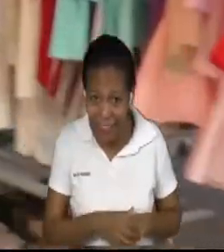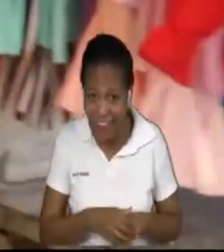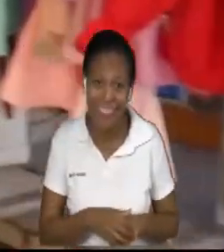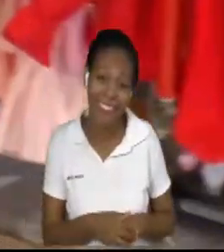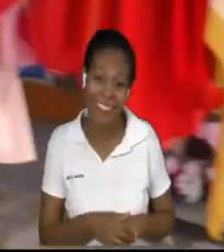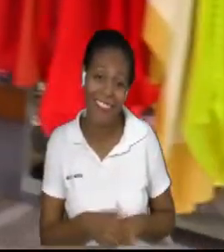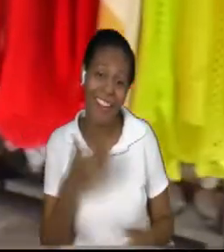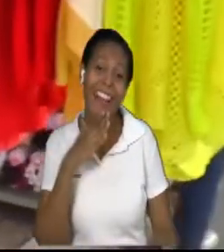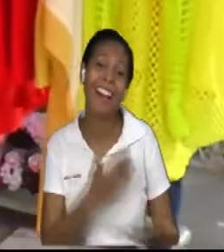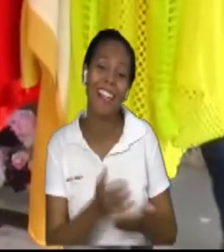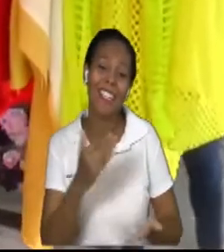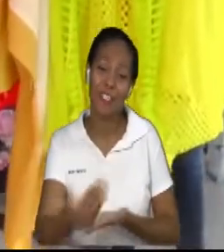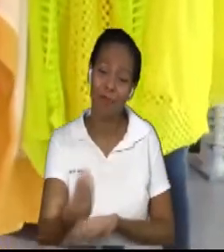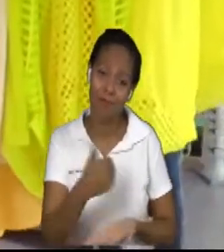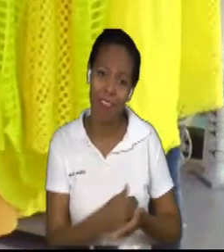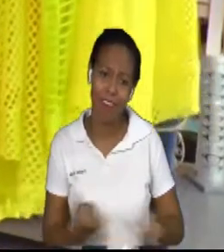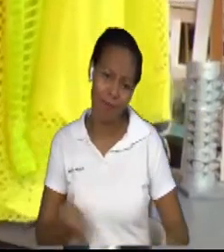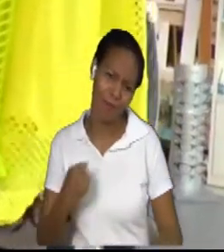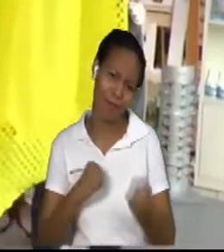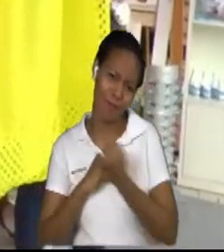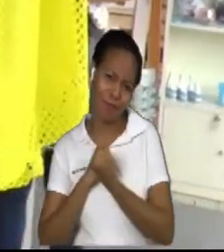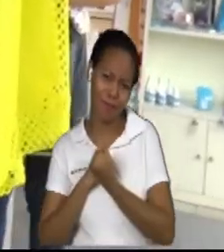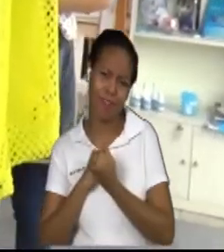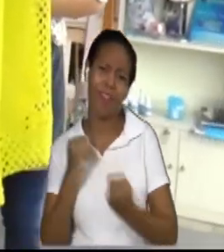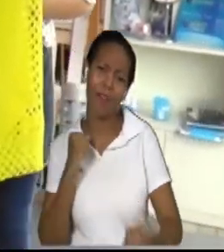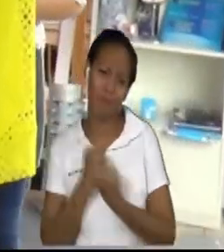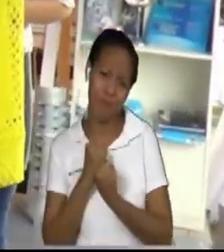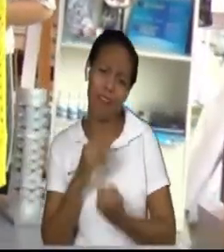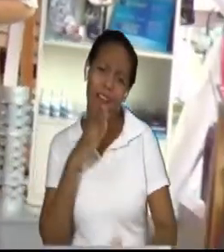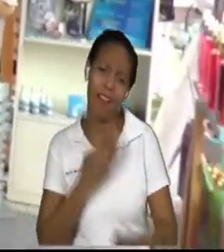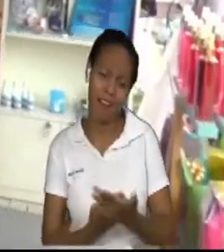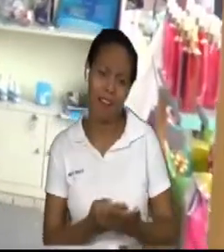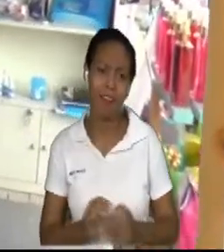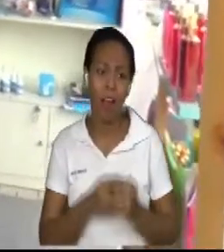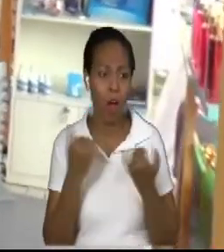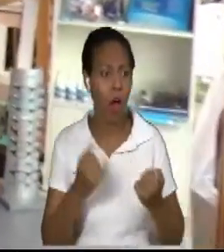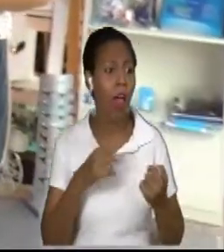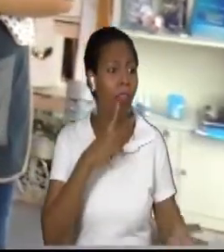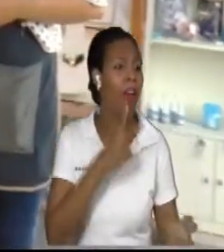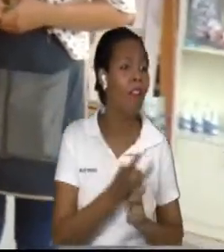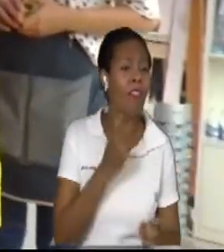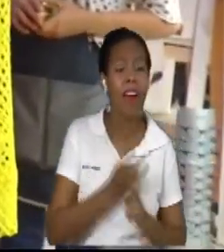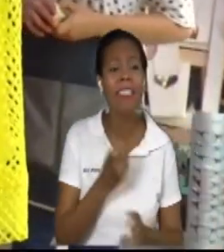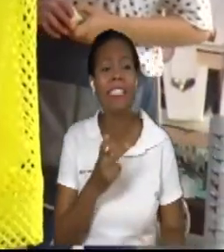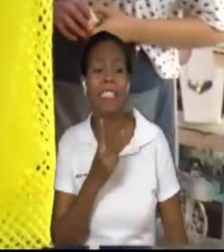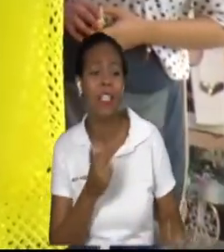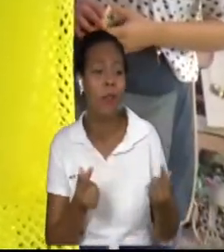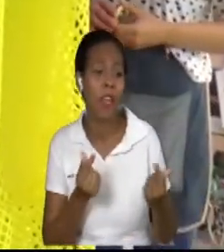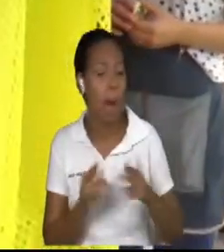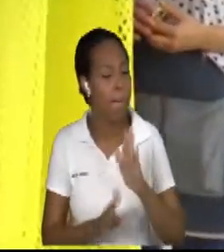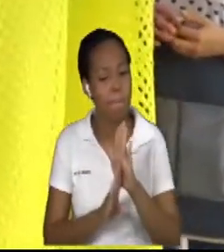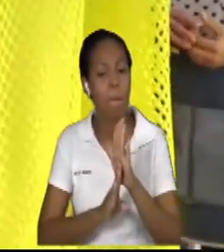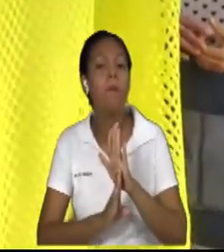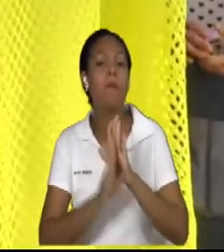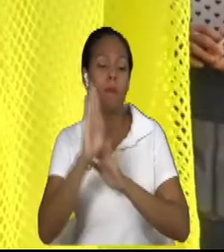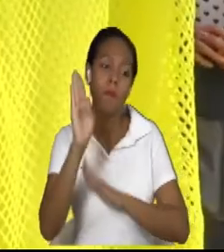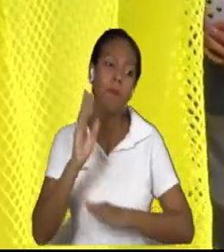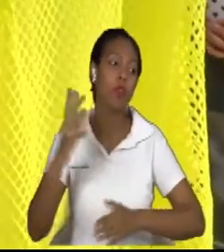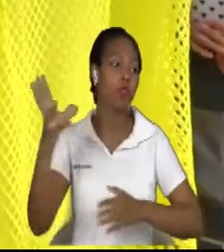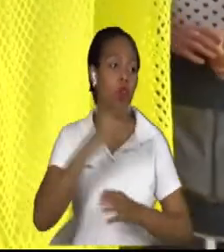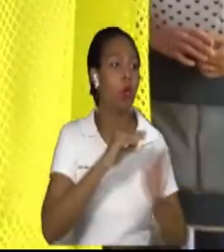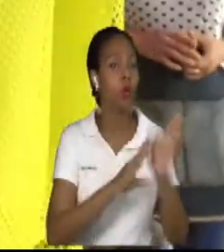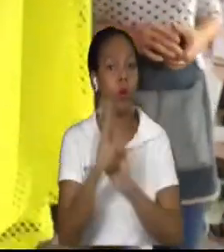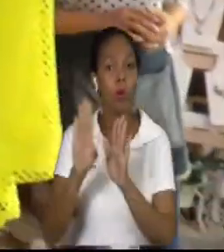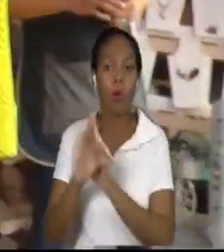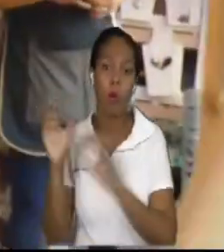en nosotros. Bueno, entonces esa es la ciudad donde la crisis se está volviendo oportunidad para que todas y todos podamos salir adelante.